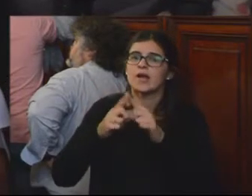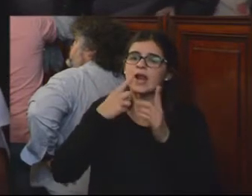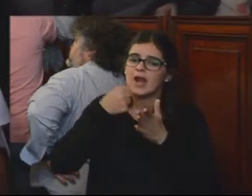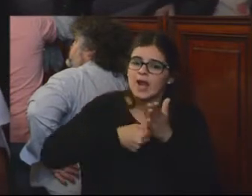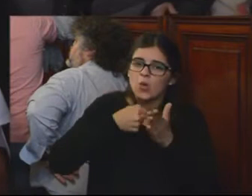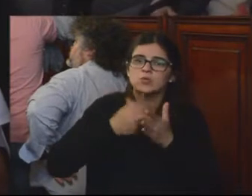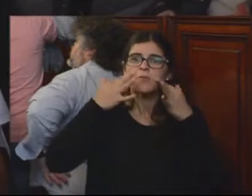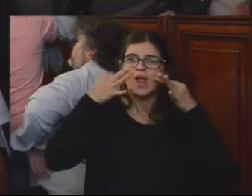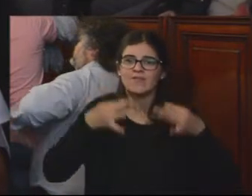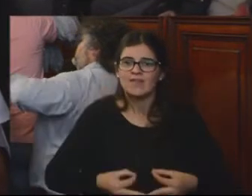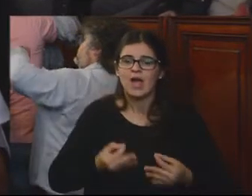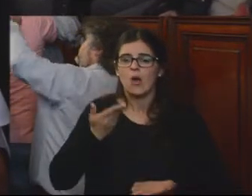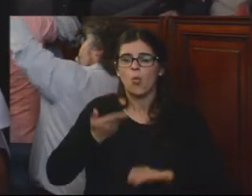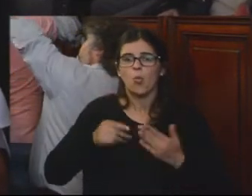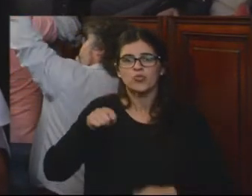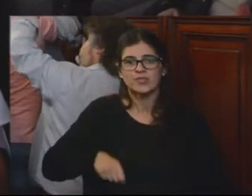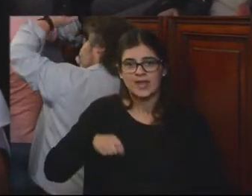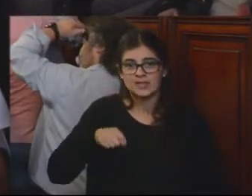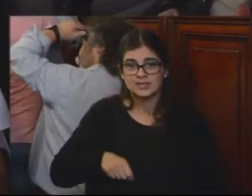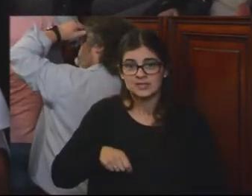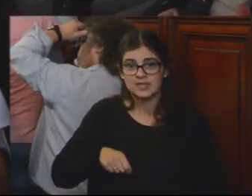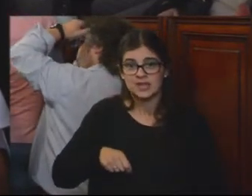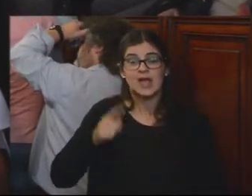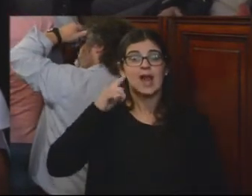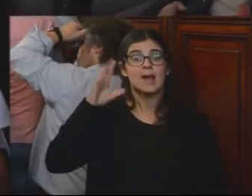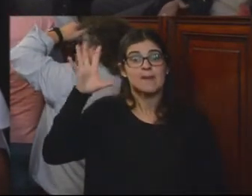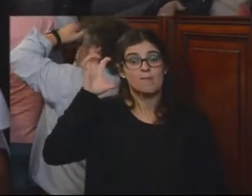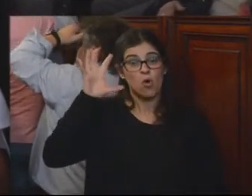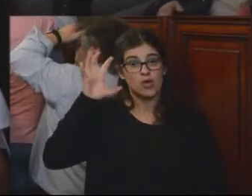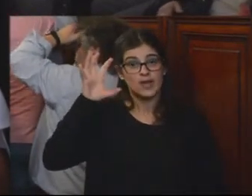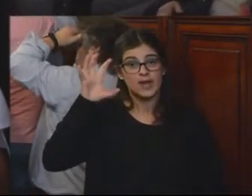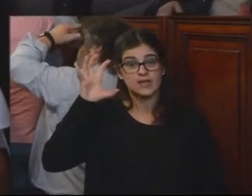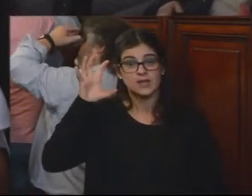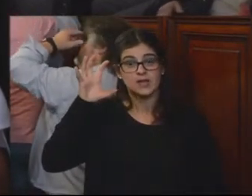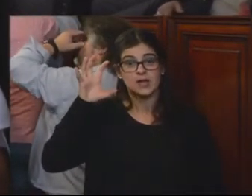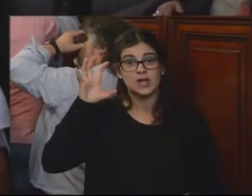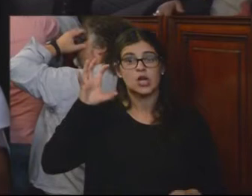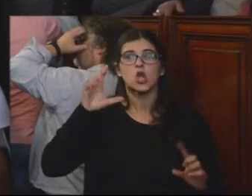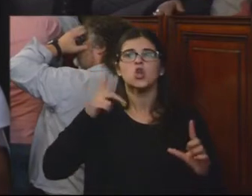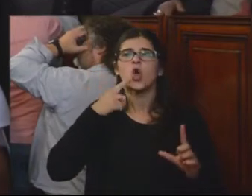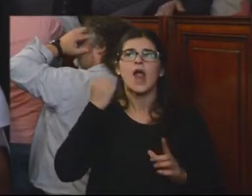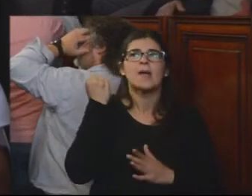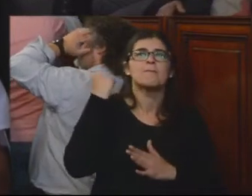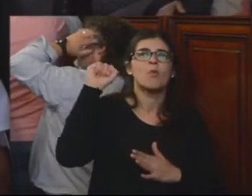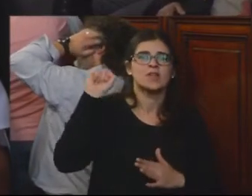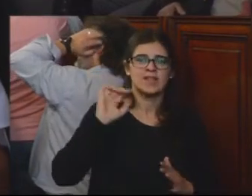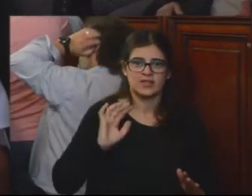la verdad la justicia a la memoria no a la impunidad